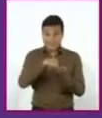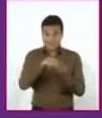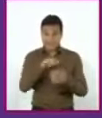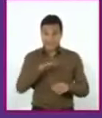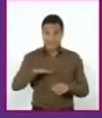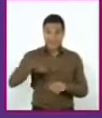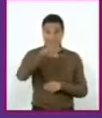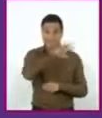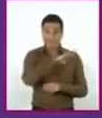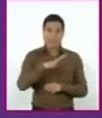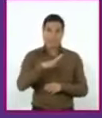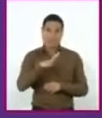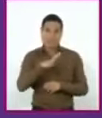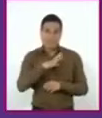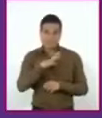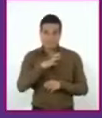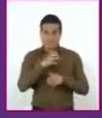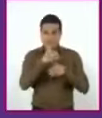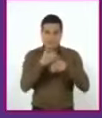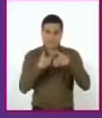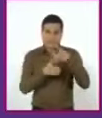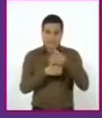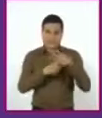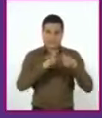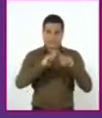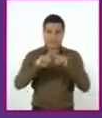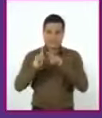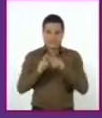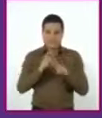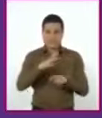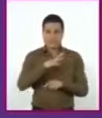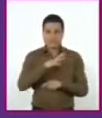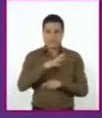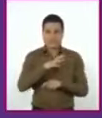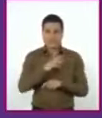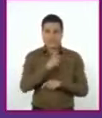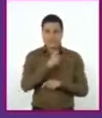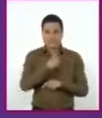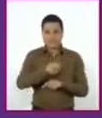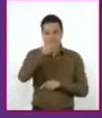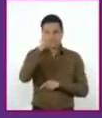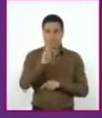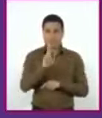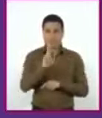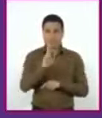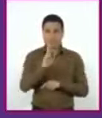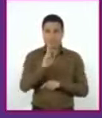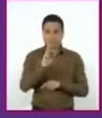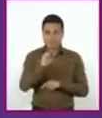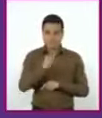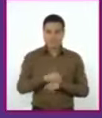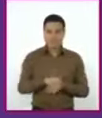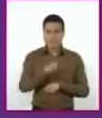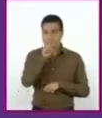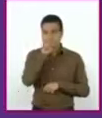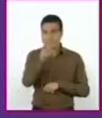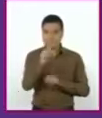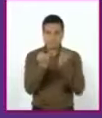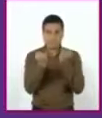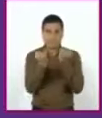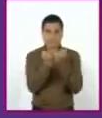piezas como los biombos denominados urbs, mientras la jerarquización se reflejó en los denominados